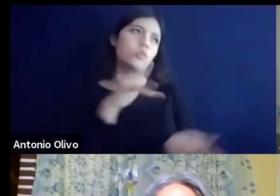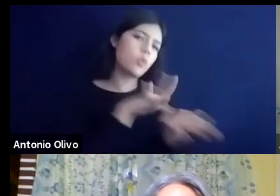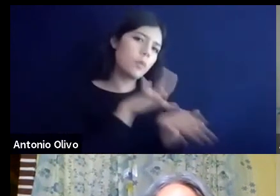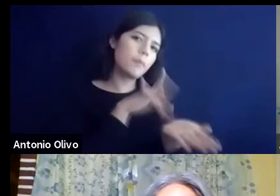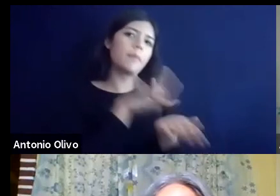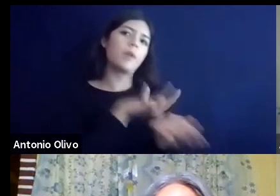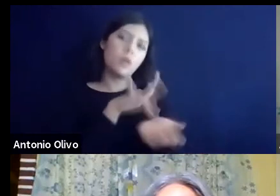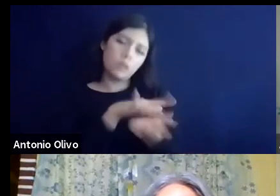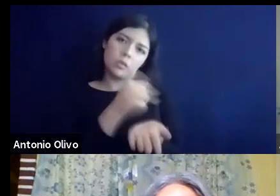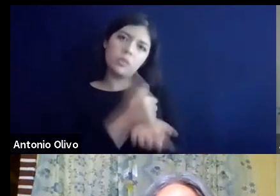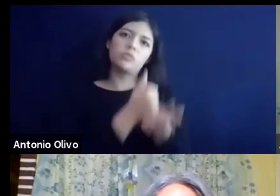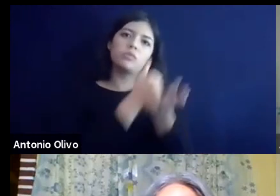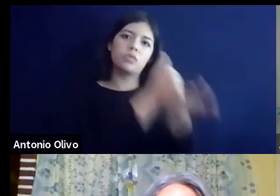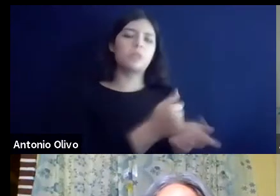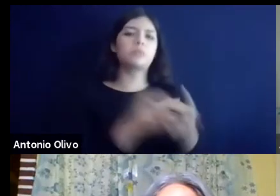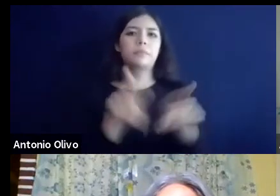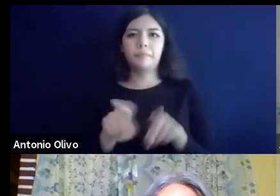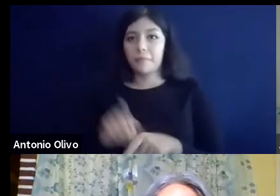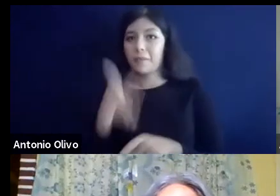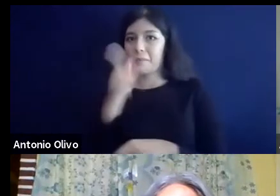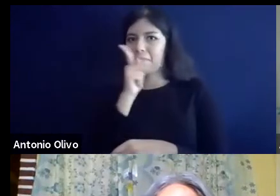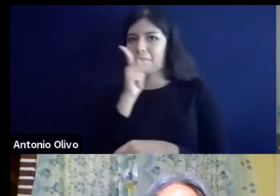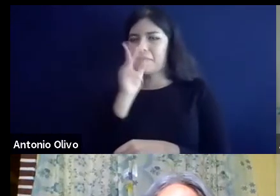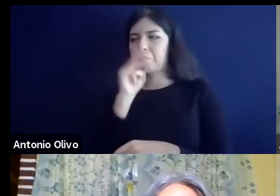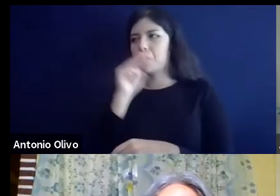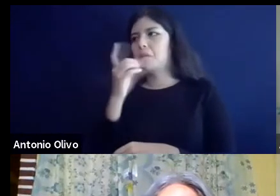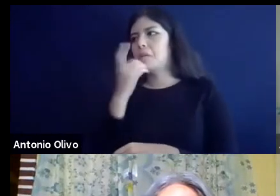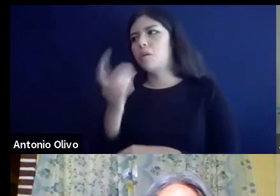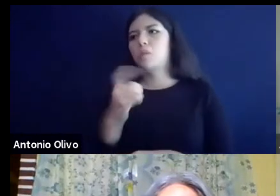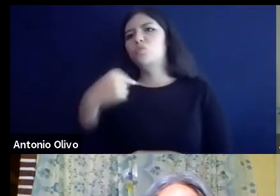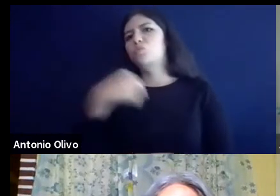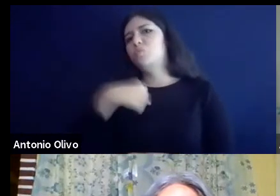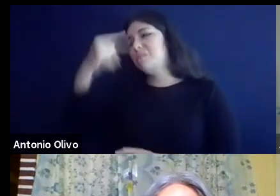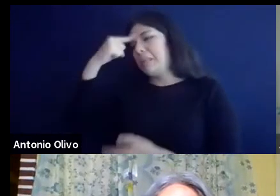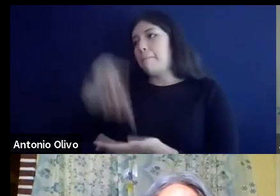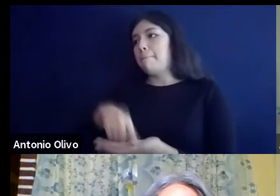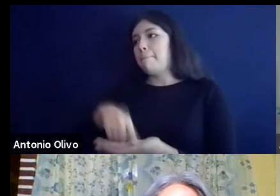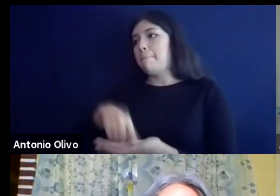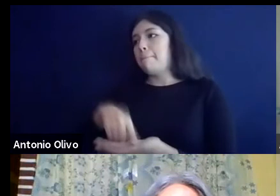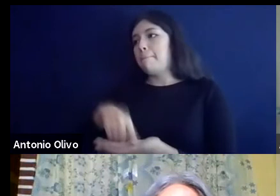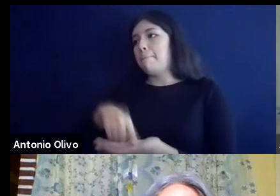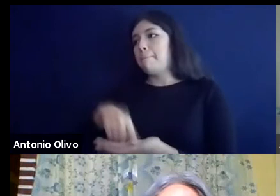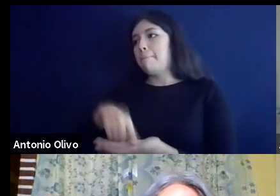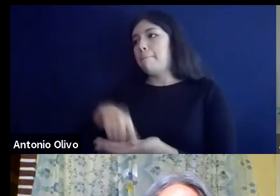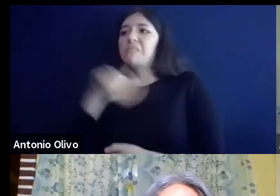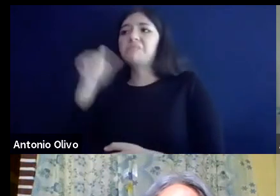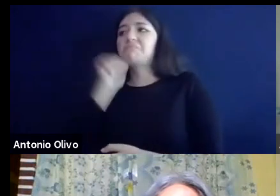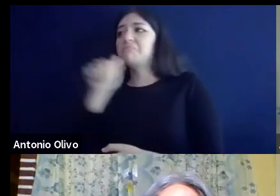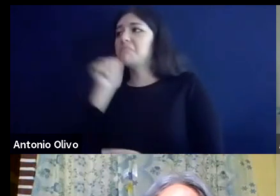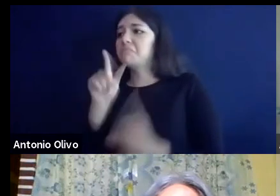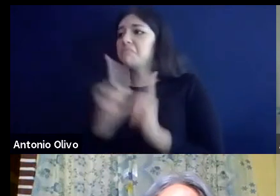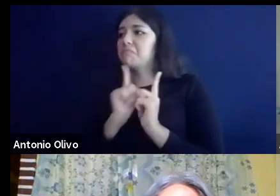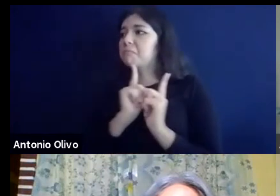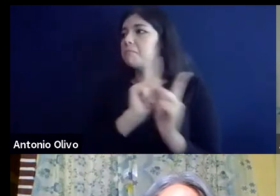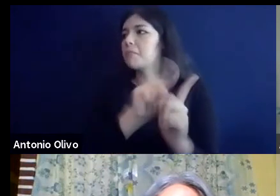me dice, yo creí que mi hija me iba a necesitar toda la vida, pero ahora sé que mi hija va a crecer y va a aprender